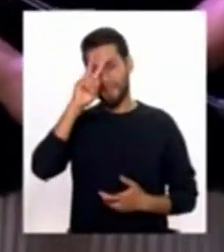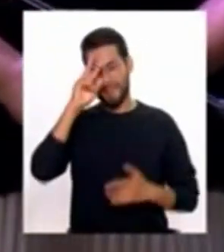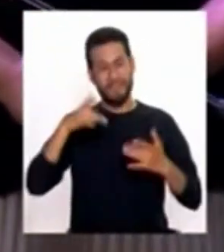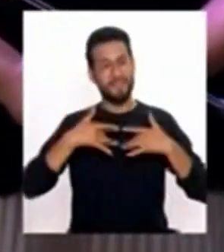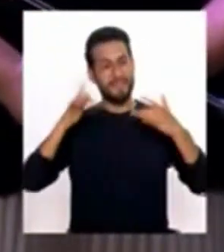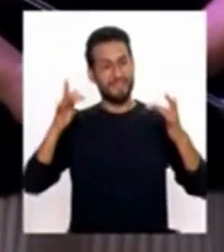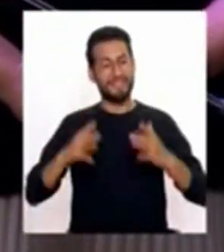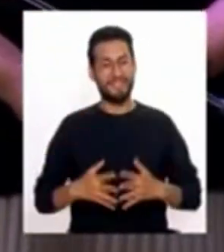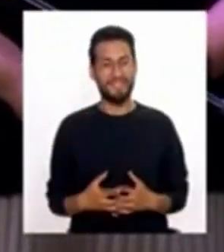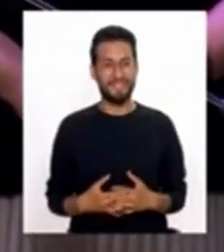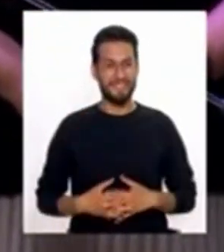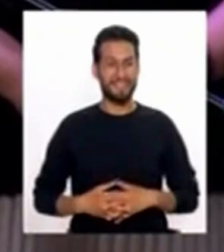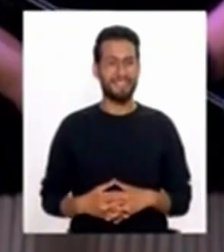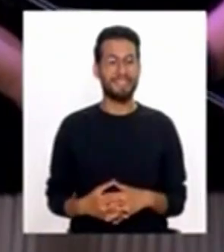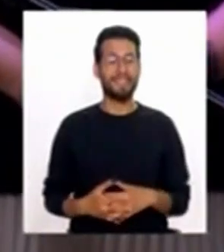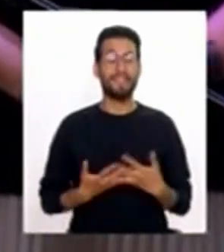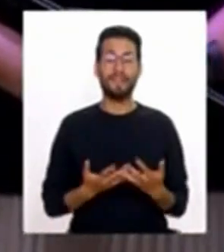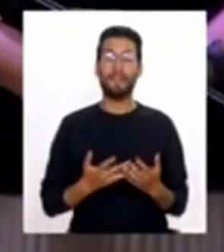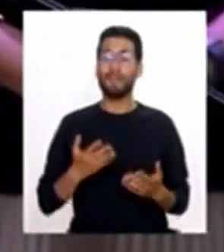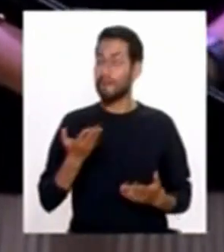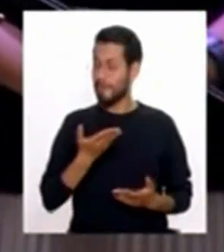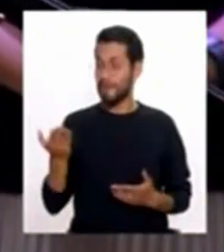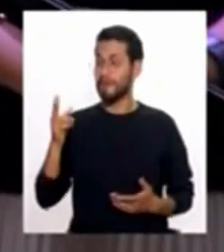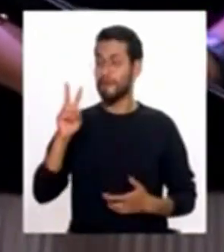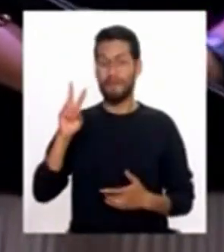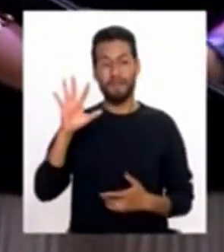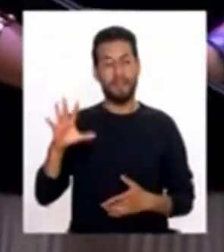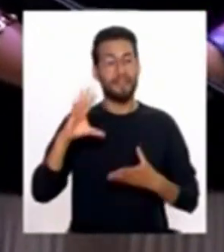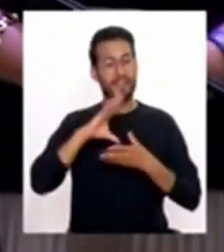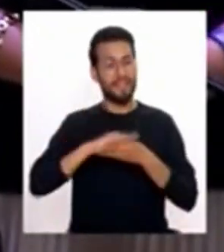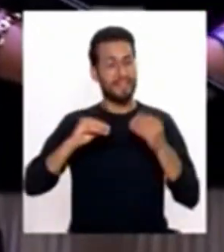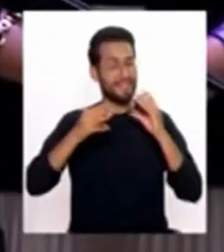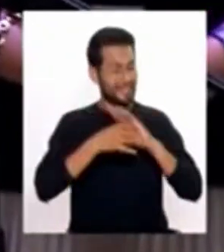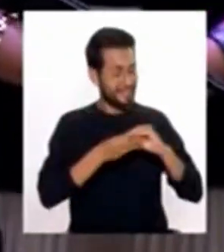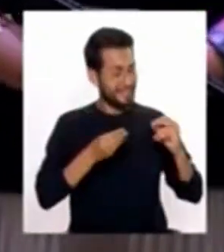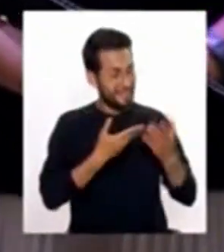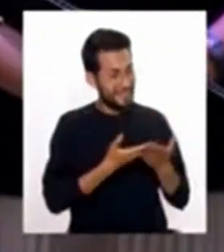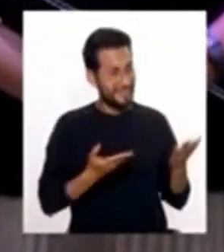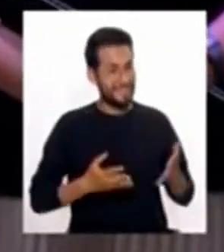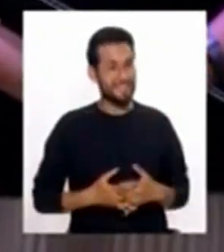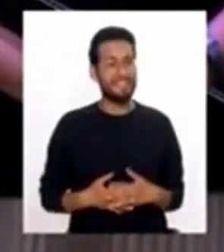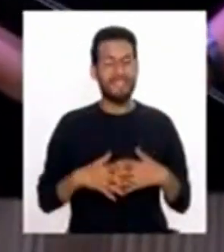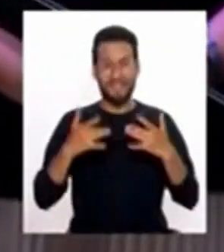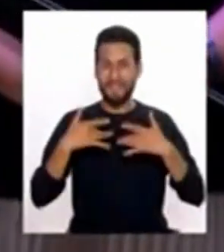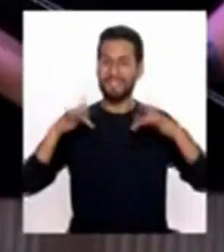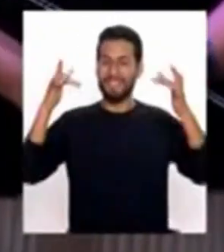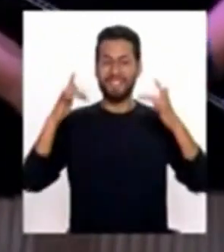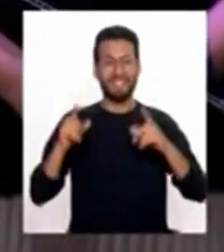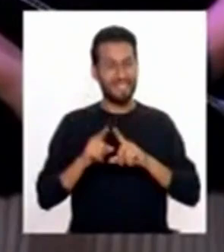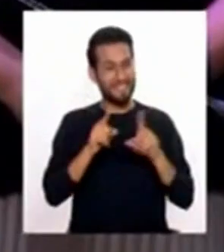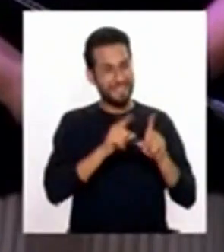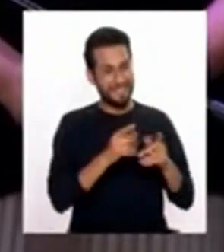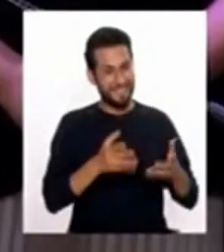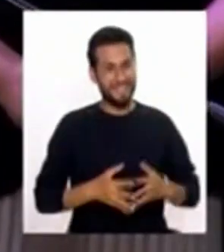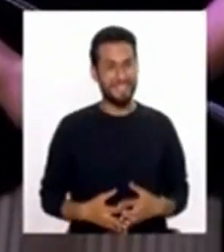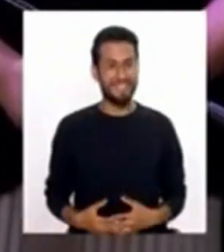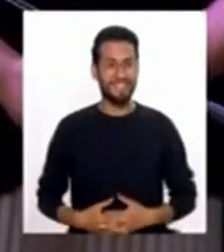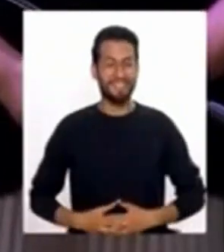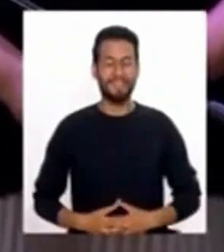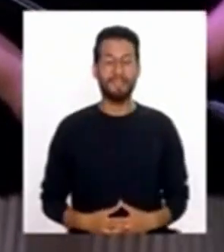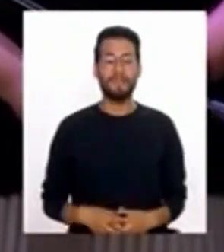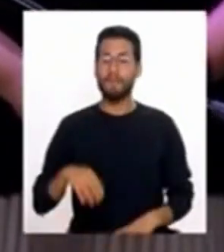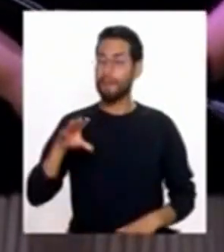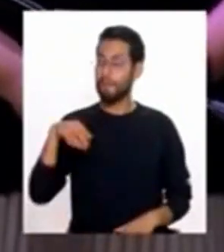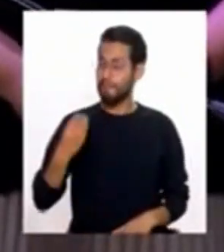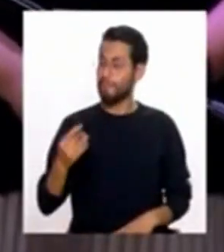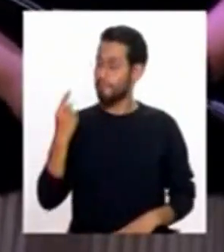que brillan y con ellas 25 historias que brillan también.